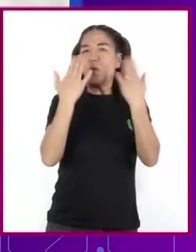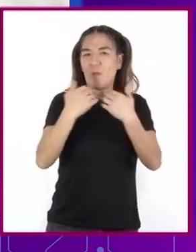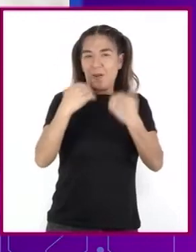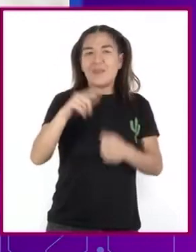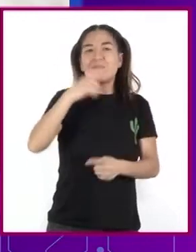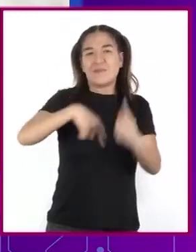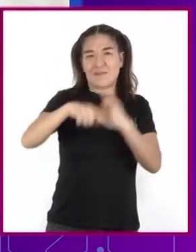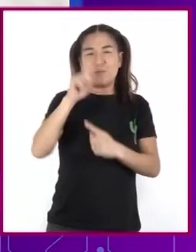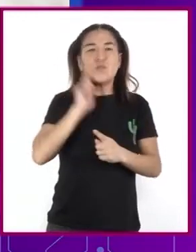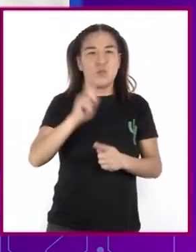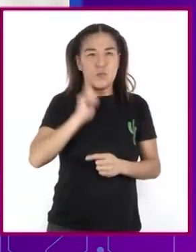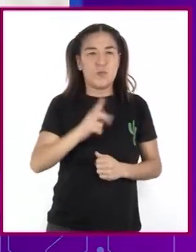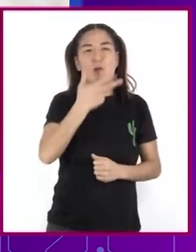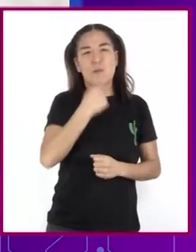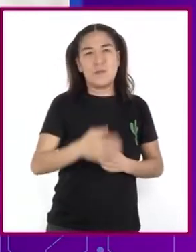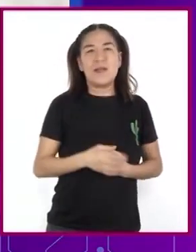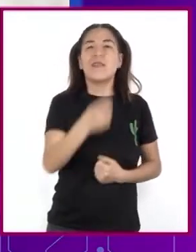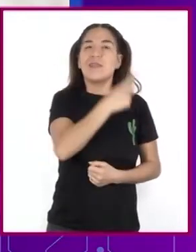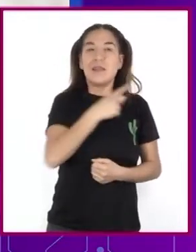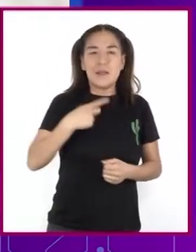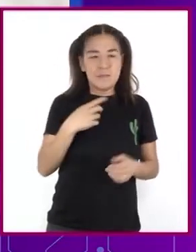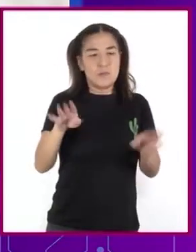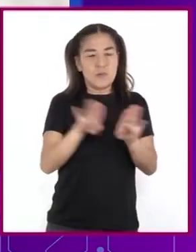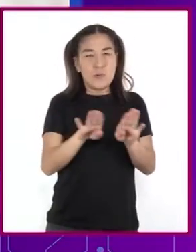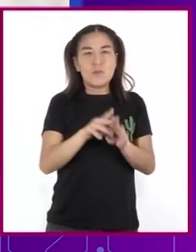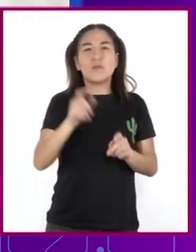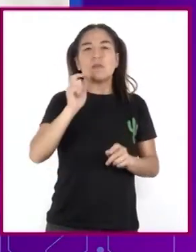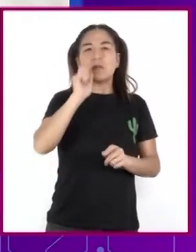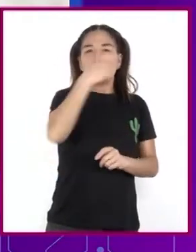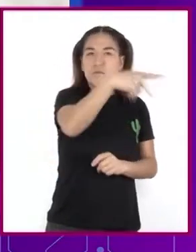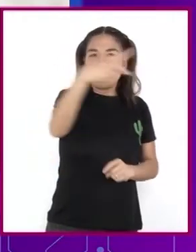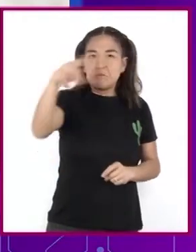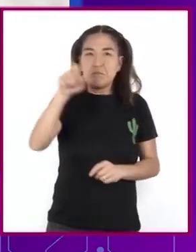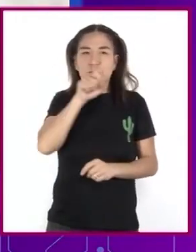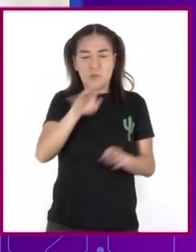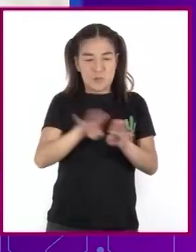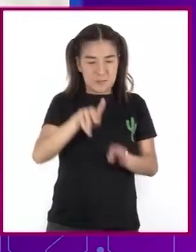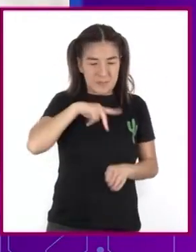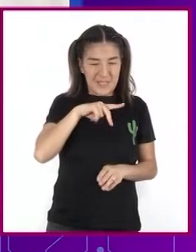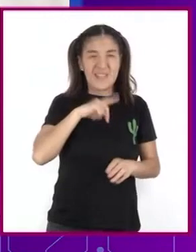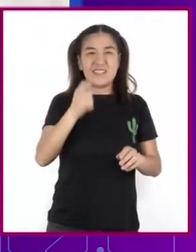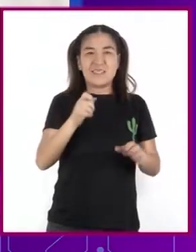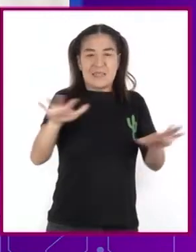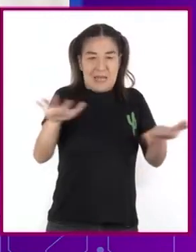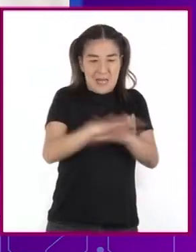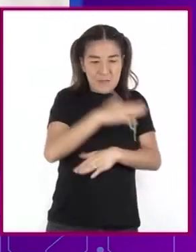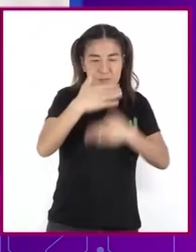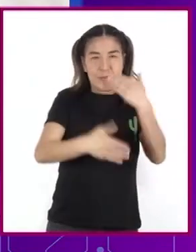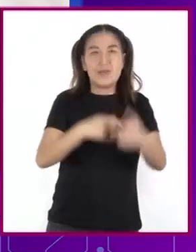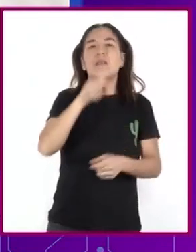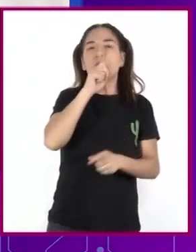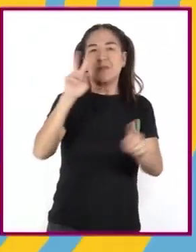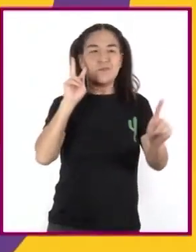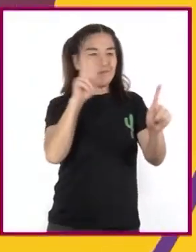Debemos comenzar por cambiar nuestros propios hábitos y hacer visibles a las mujeres.